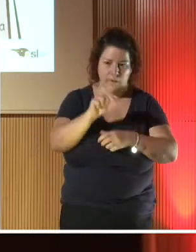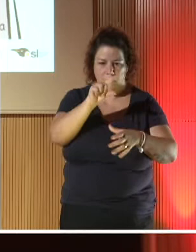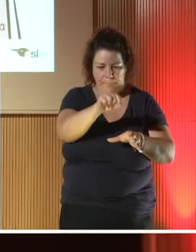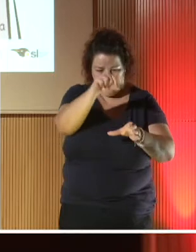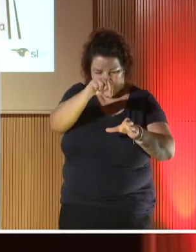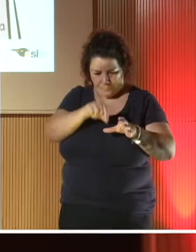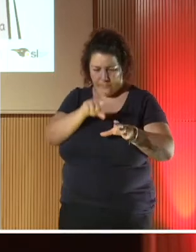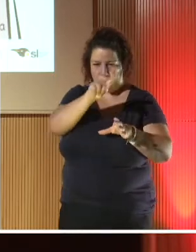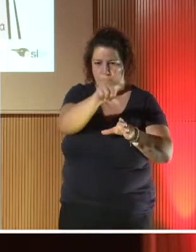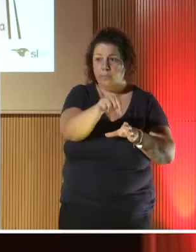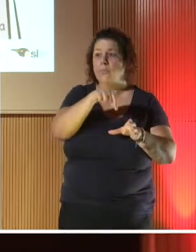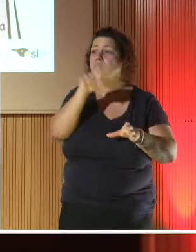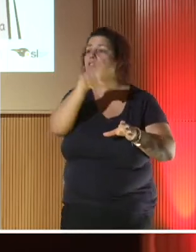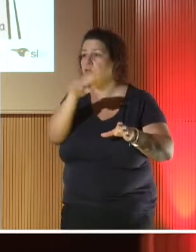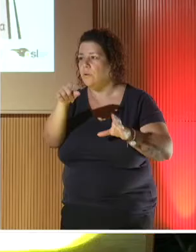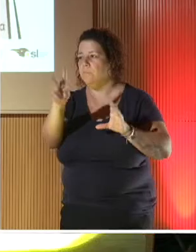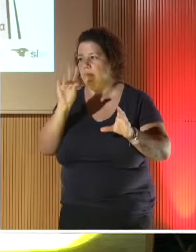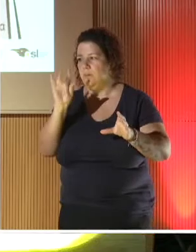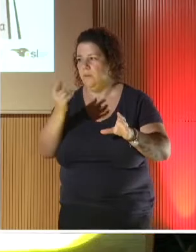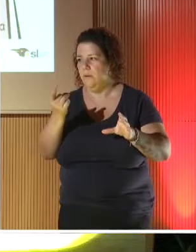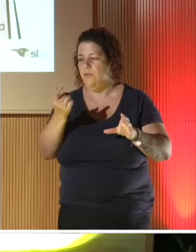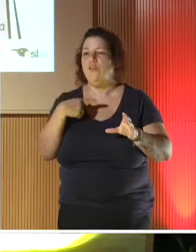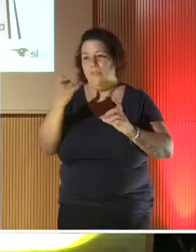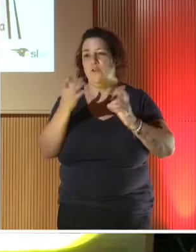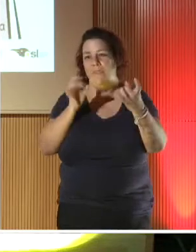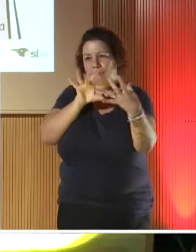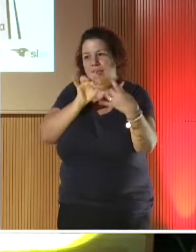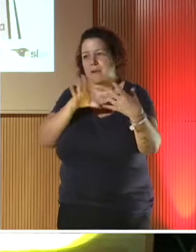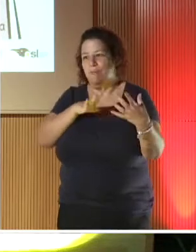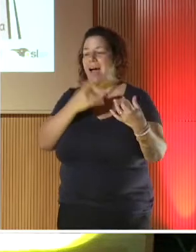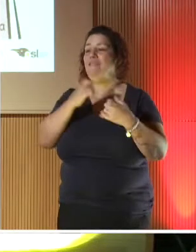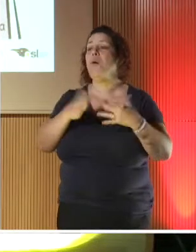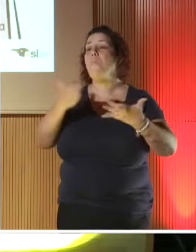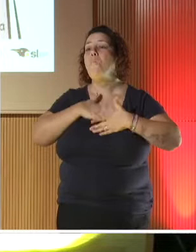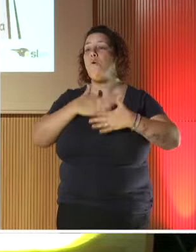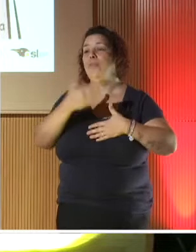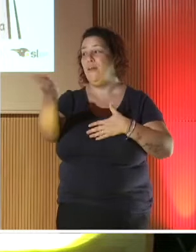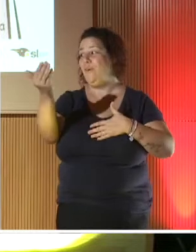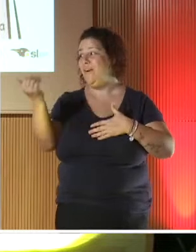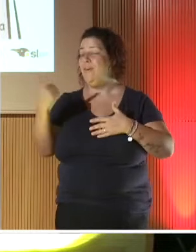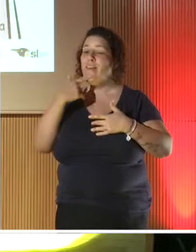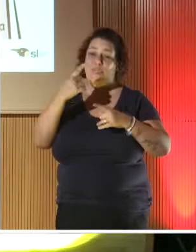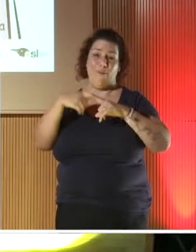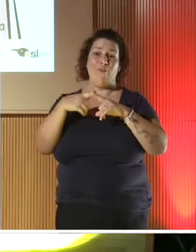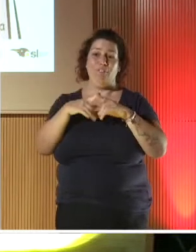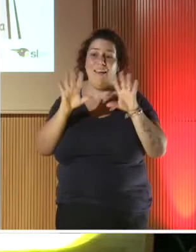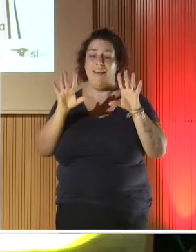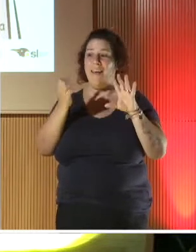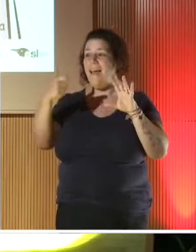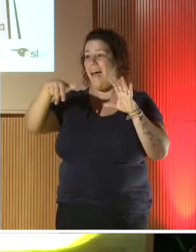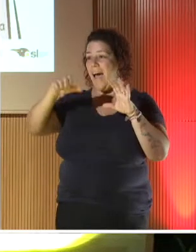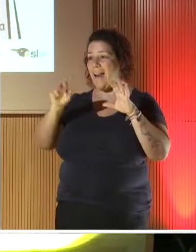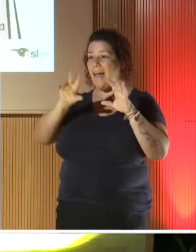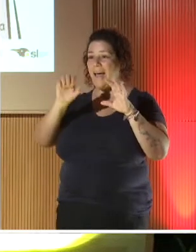¿no? ¿Sí o no? Ahí necesito feedback. Bien, necesito voluntario ahora, porque yo voy a decir una cosa. Ana